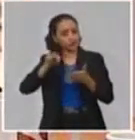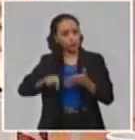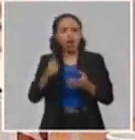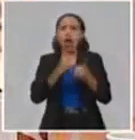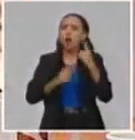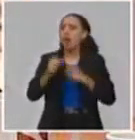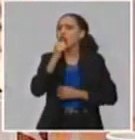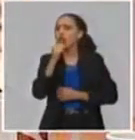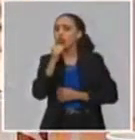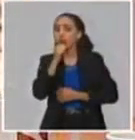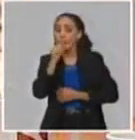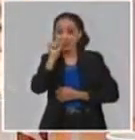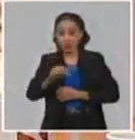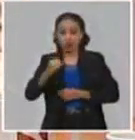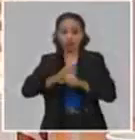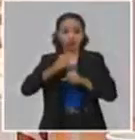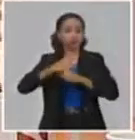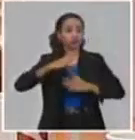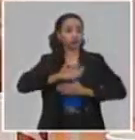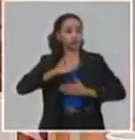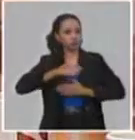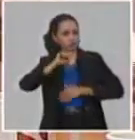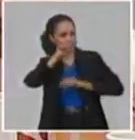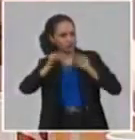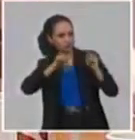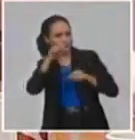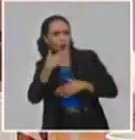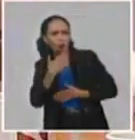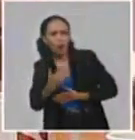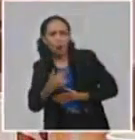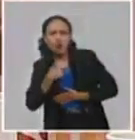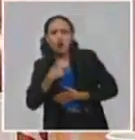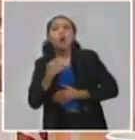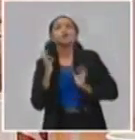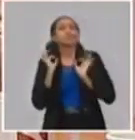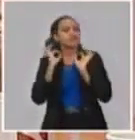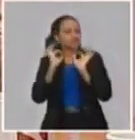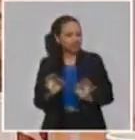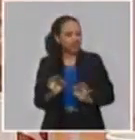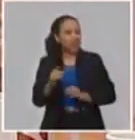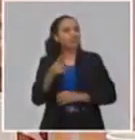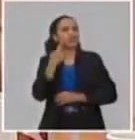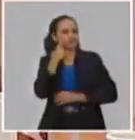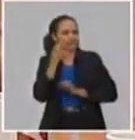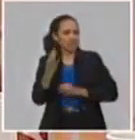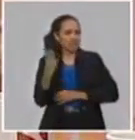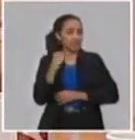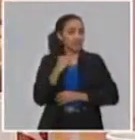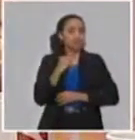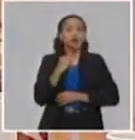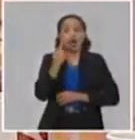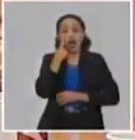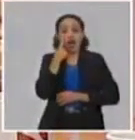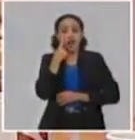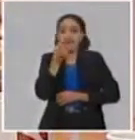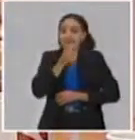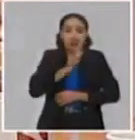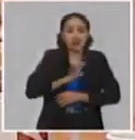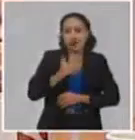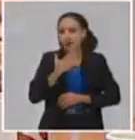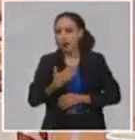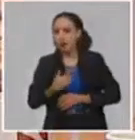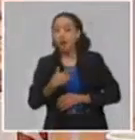de cuentapropistas que preguntaban, bueno, pero ¿y cómo yo me aseguro de esto o de aquello? Bueno, porque hay un contrato. Si